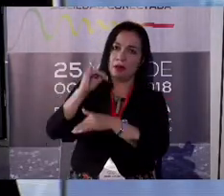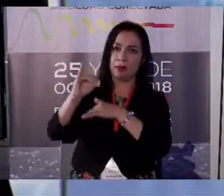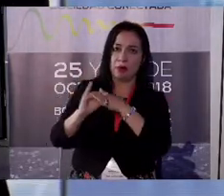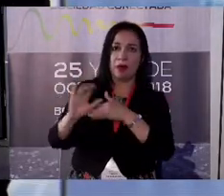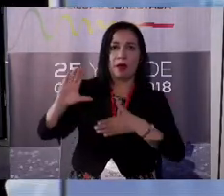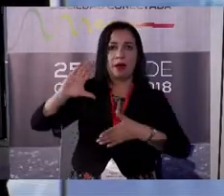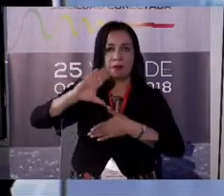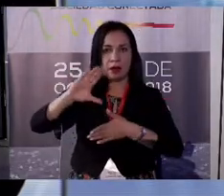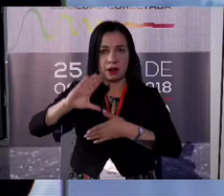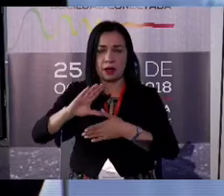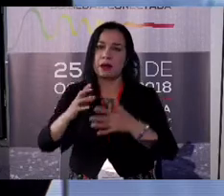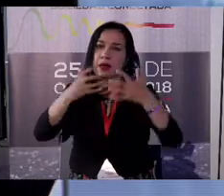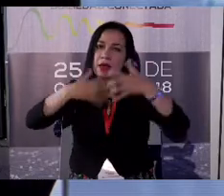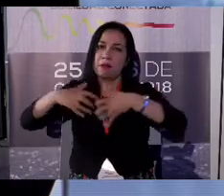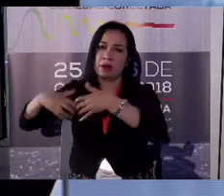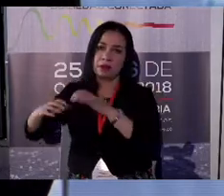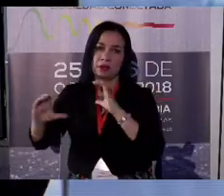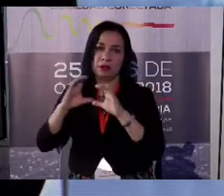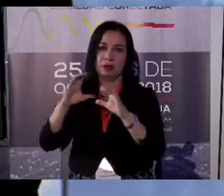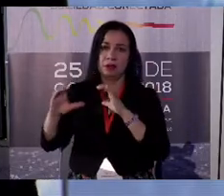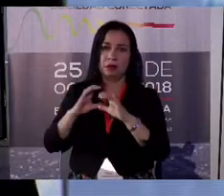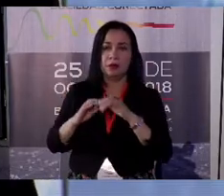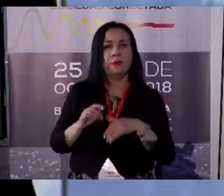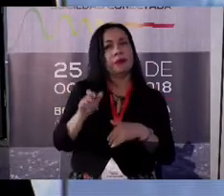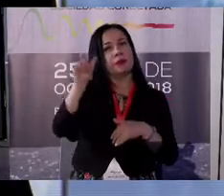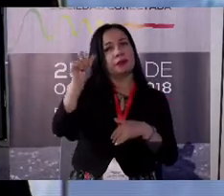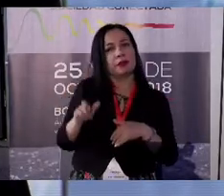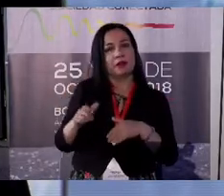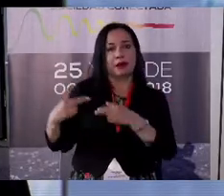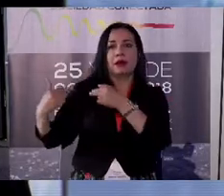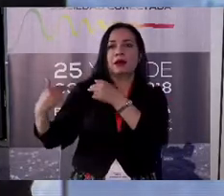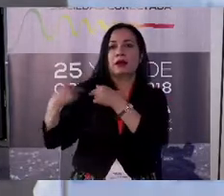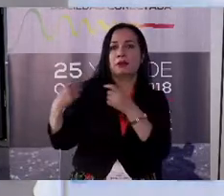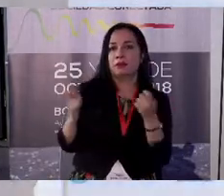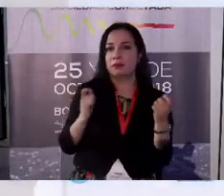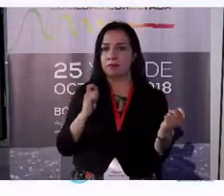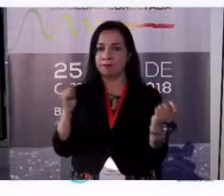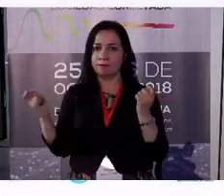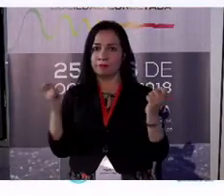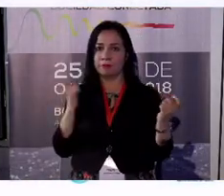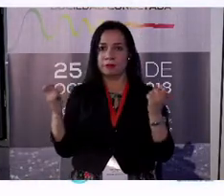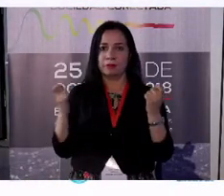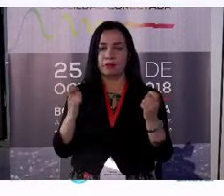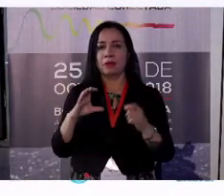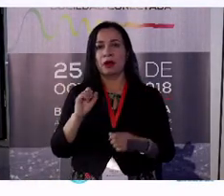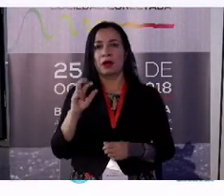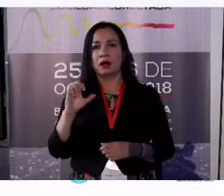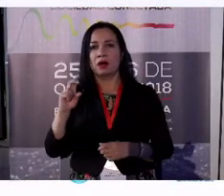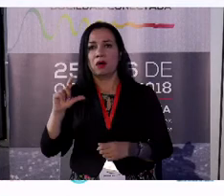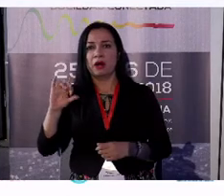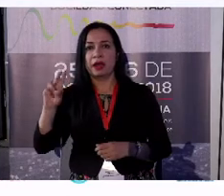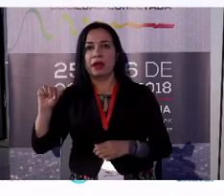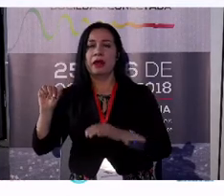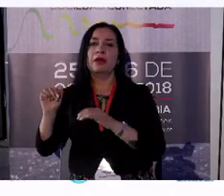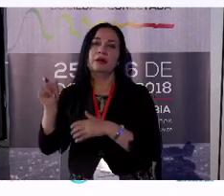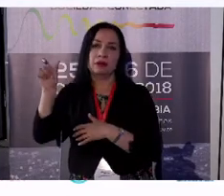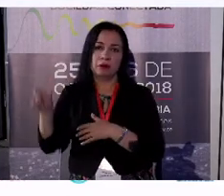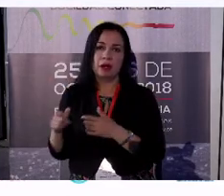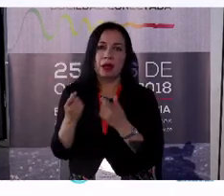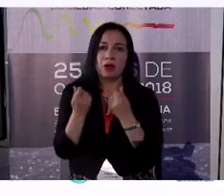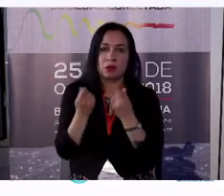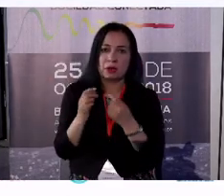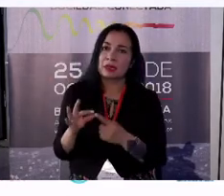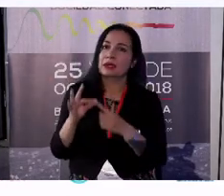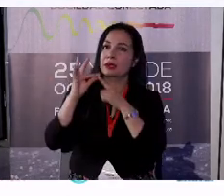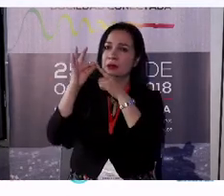Telecomunicaciones. Y tenemos a nuestra moderadora, Carolina Limbato, economista especializada en regulación y